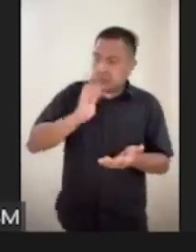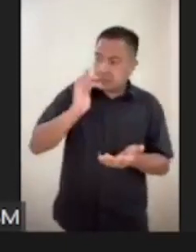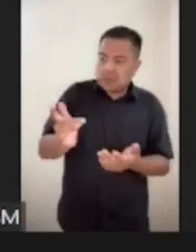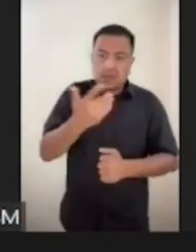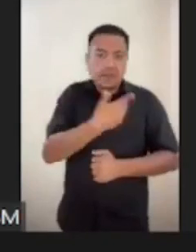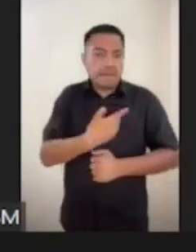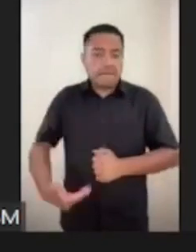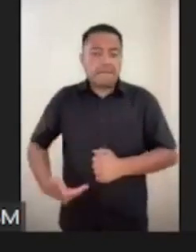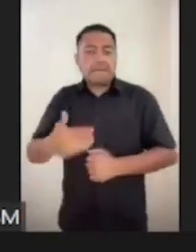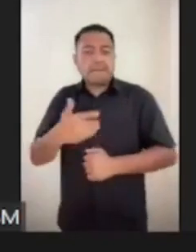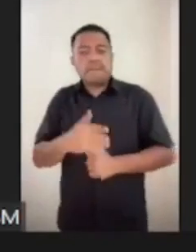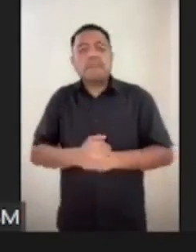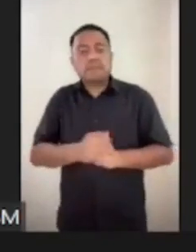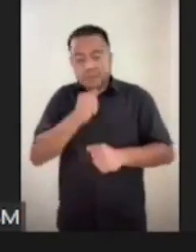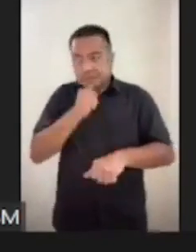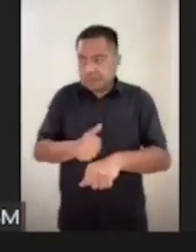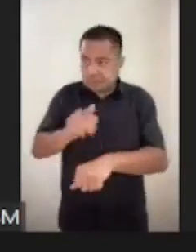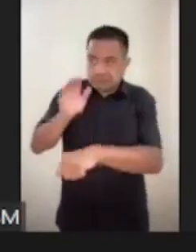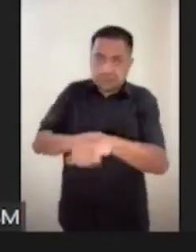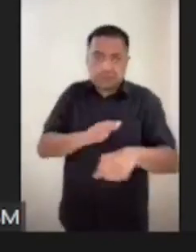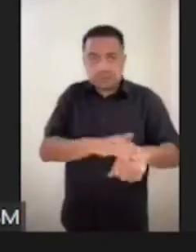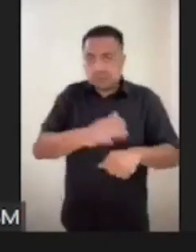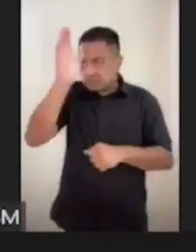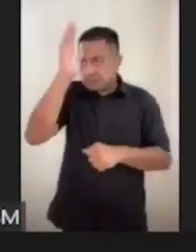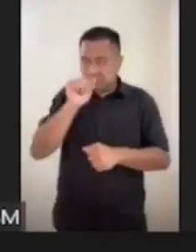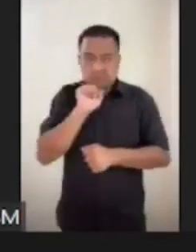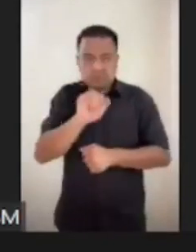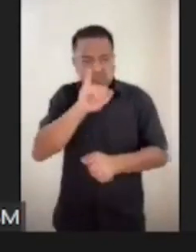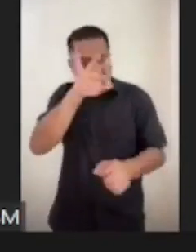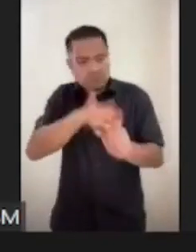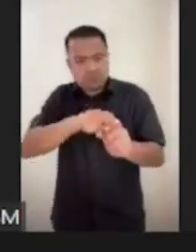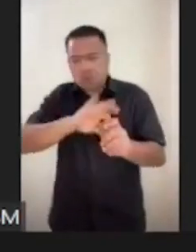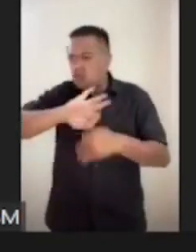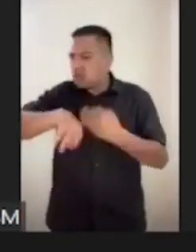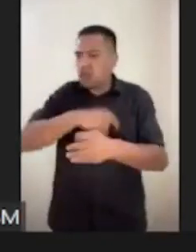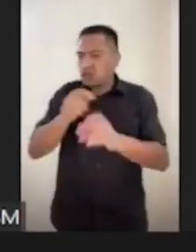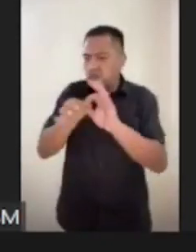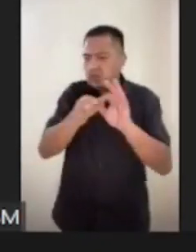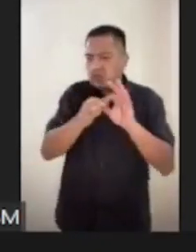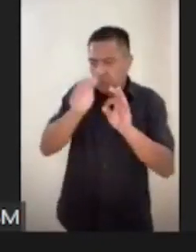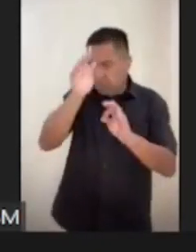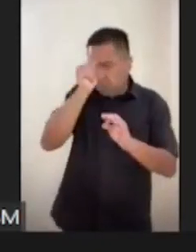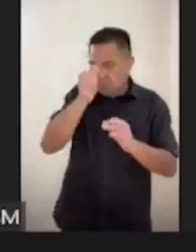Magistrada presidenta, magistradas, magistrados, los proyectos de acuerdos plenarios fueron aprobados por unanimidad de votos.